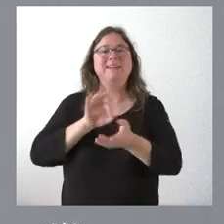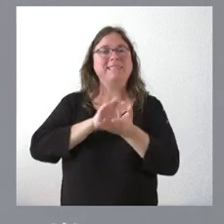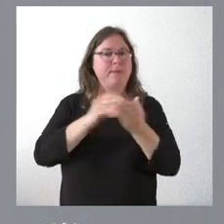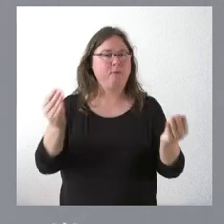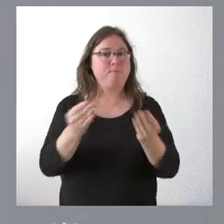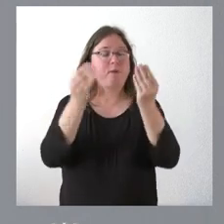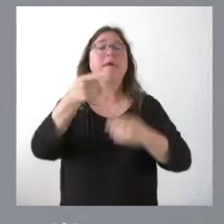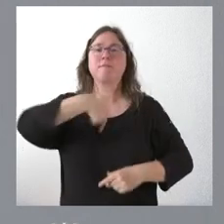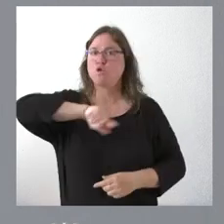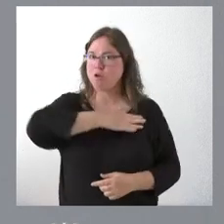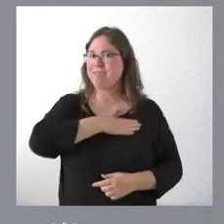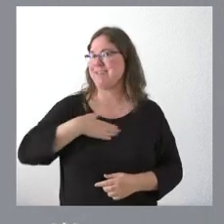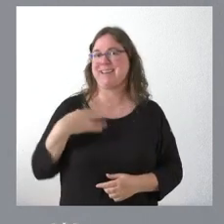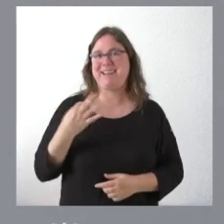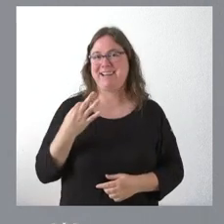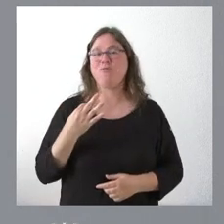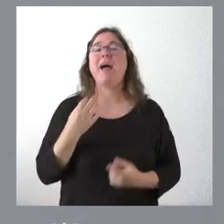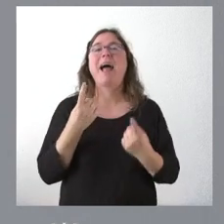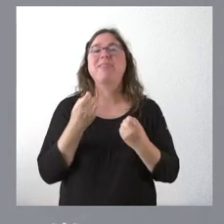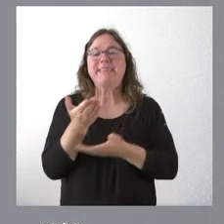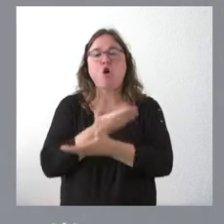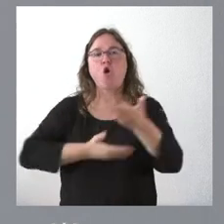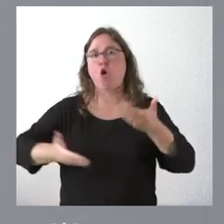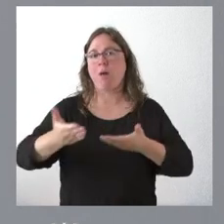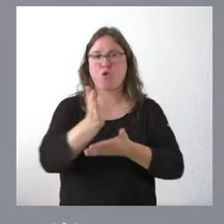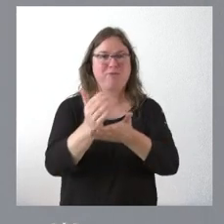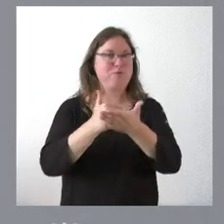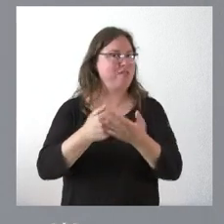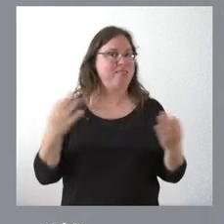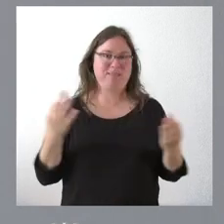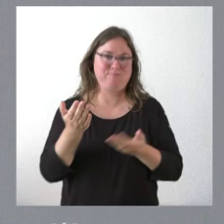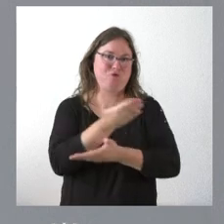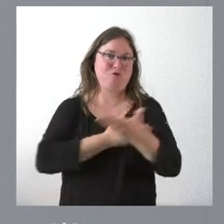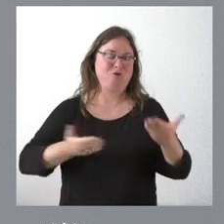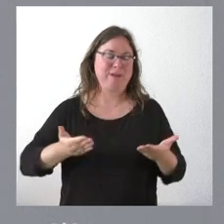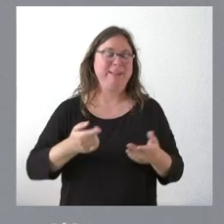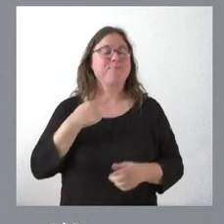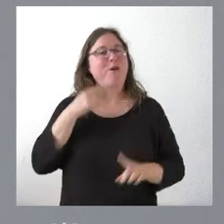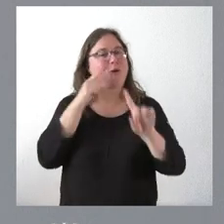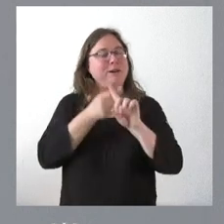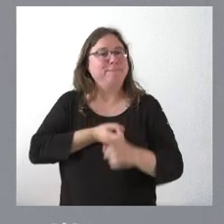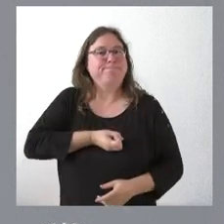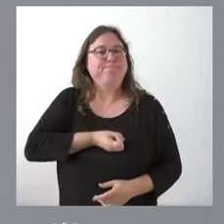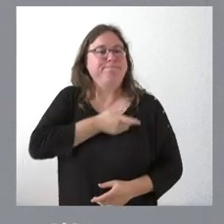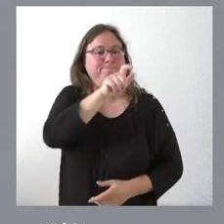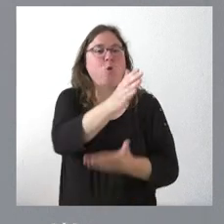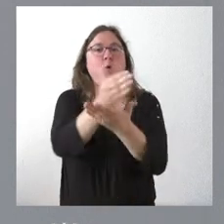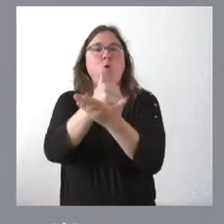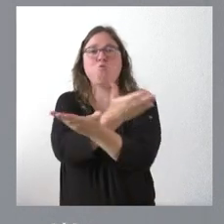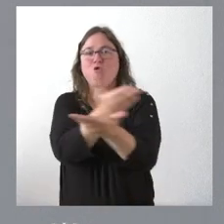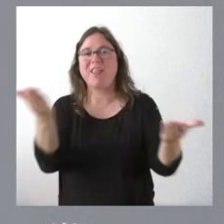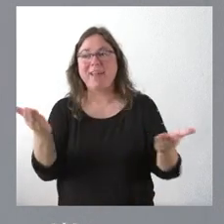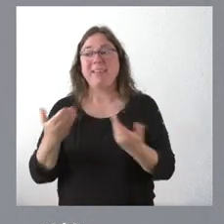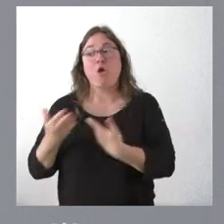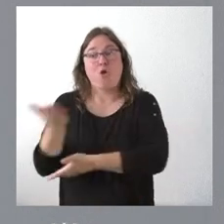nosotros sí creemos en la necesidad de colaborar entre las comunidades autónomas, sí creemos en la vocación de que las comunidades autónomas haciendo cosas